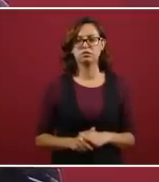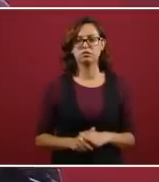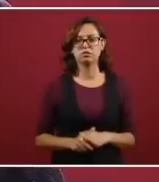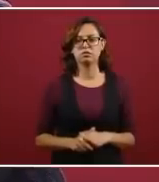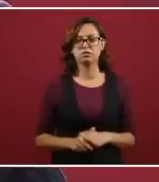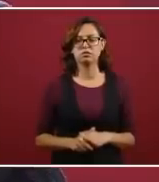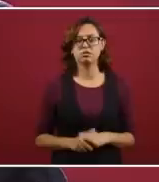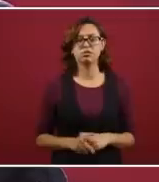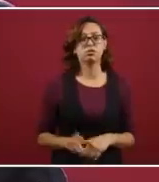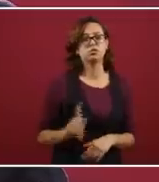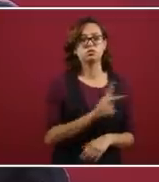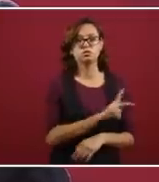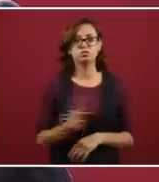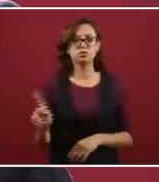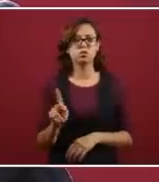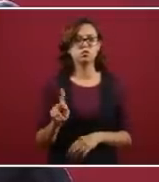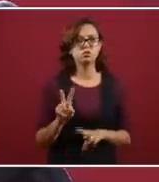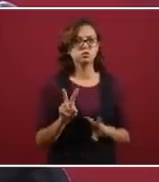para todos